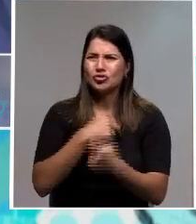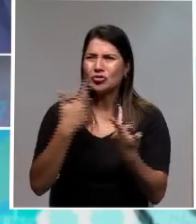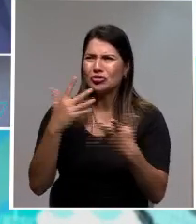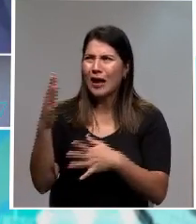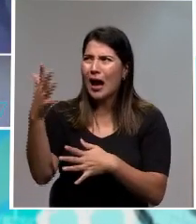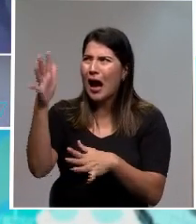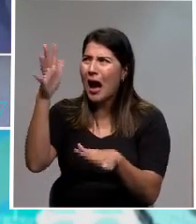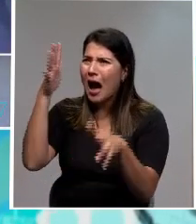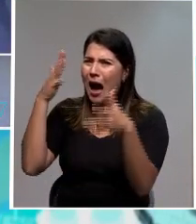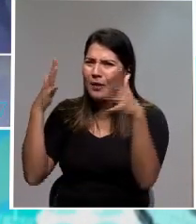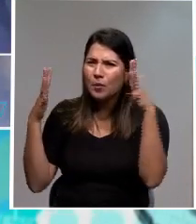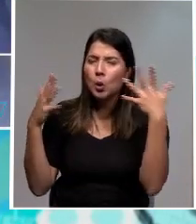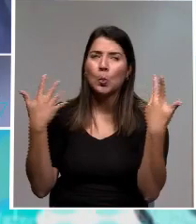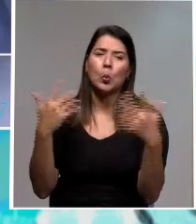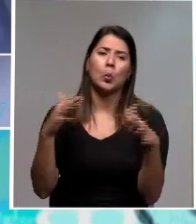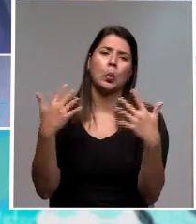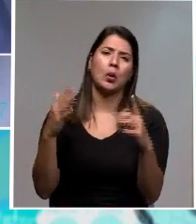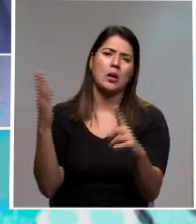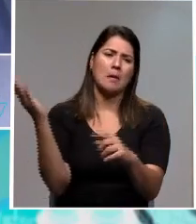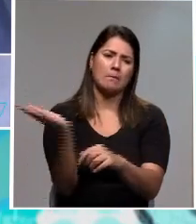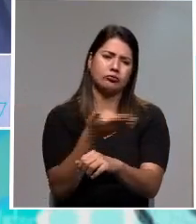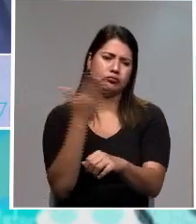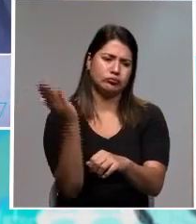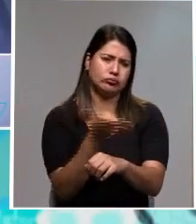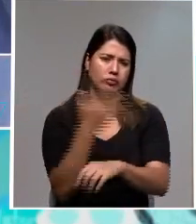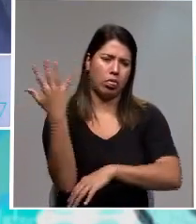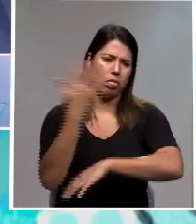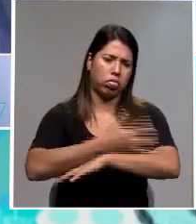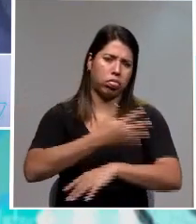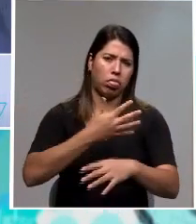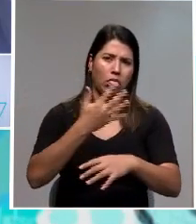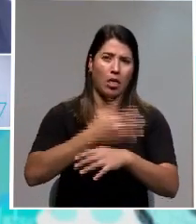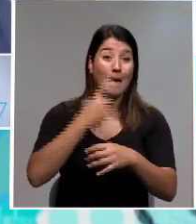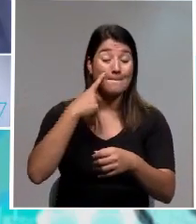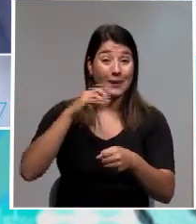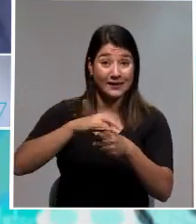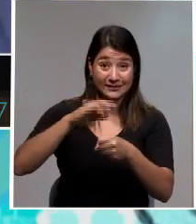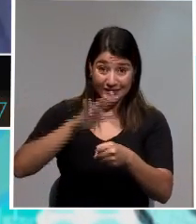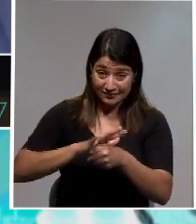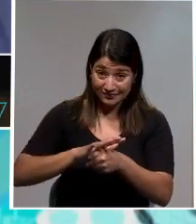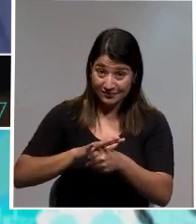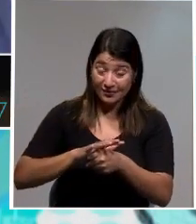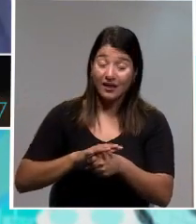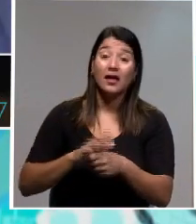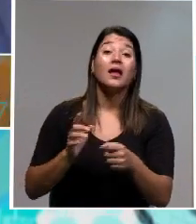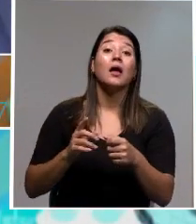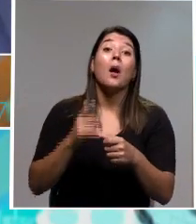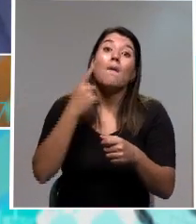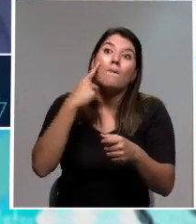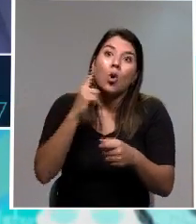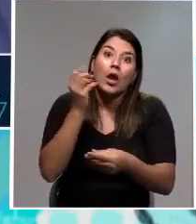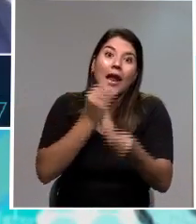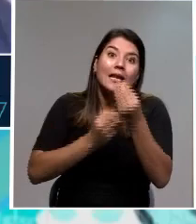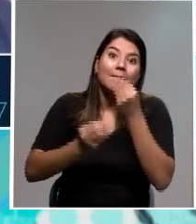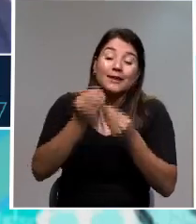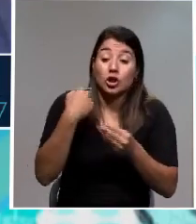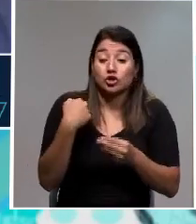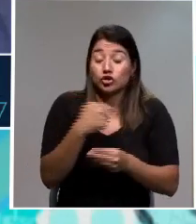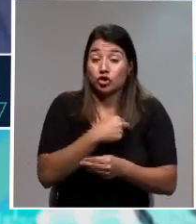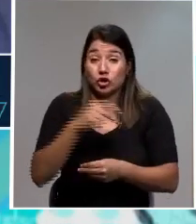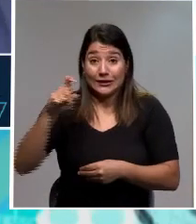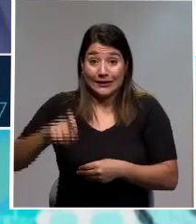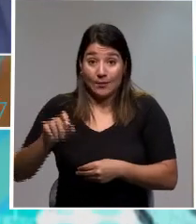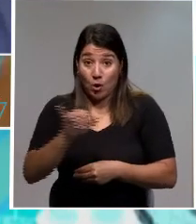deforestado gran cantidad de hectáreas para hacer cultivo. Es una consecuencia de la alimentación que se necesita como especie